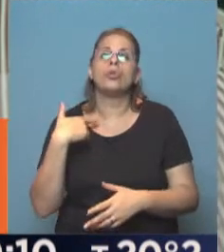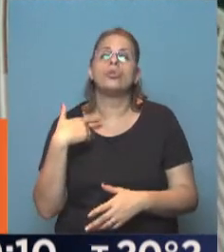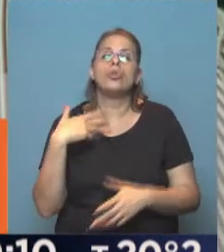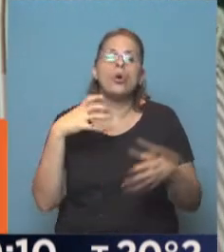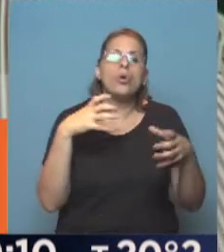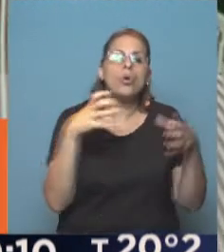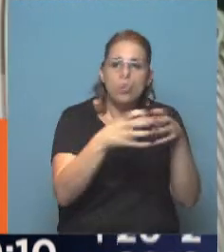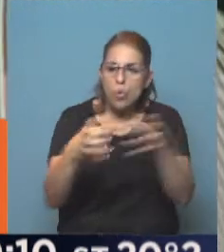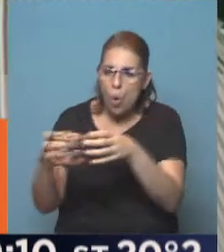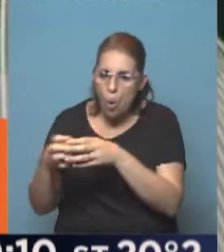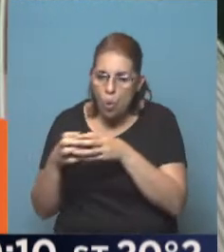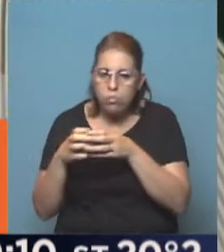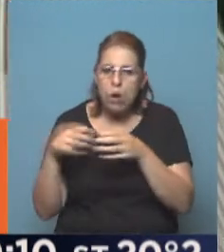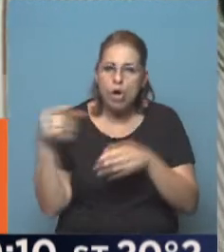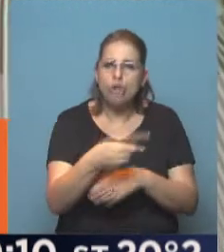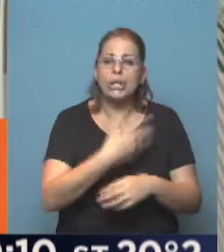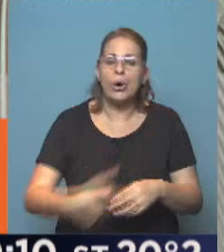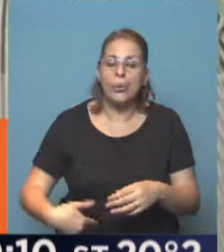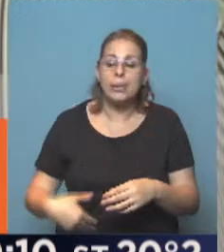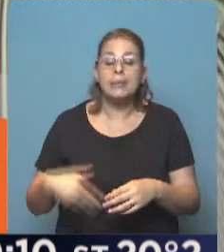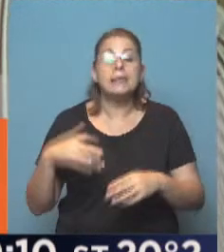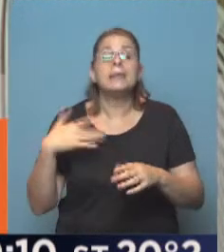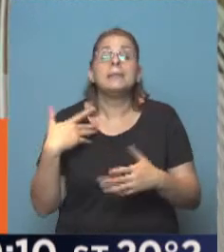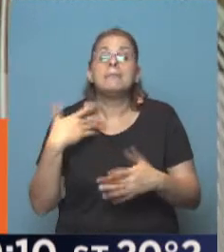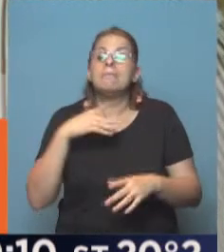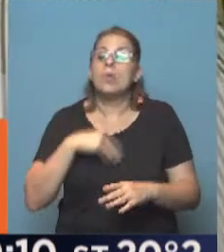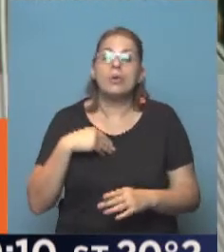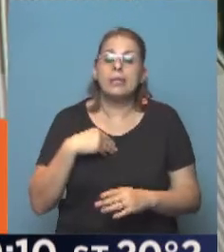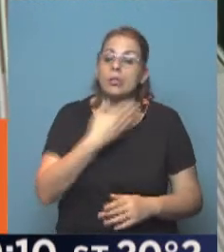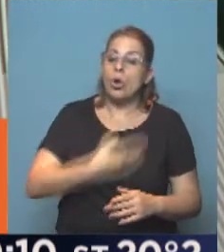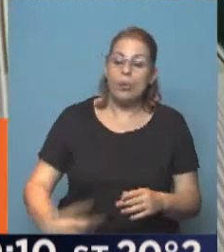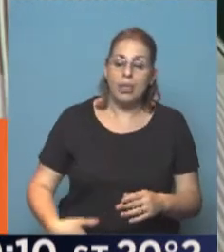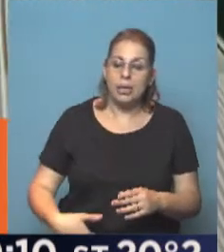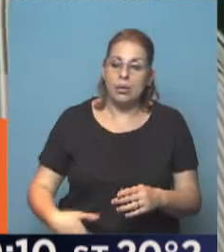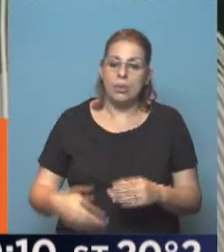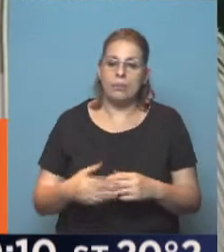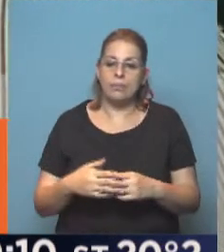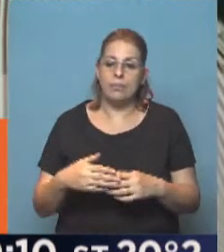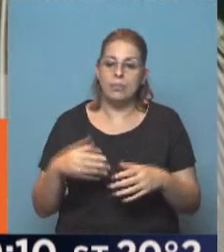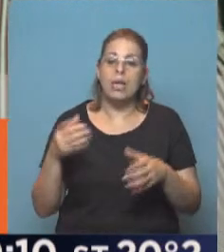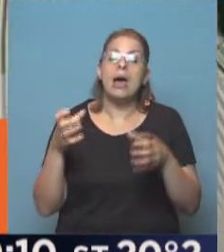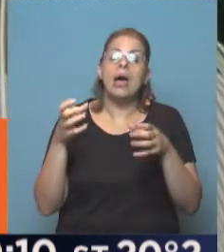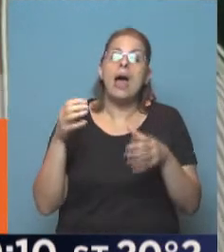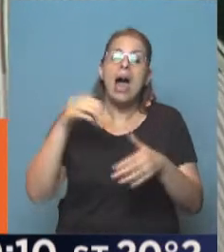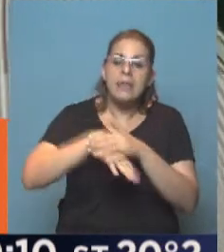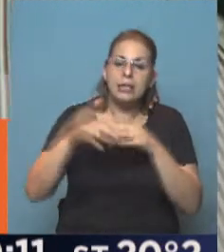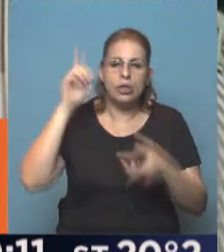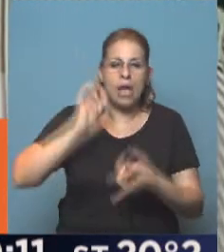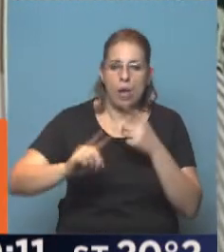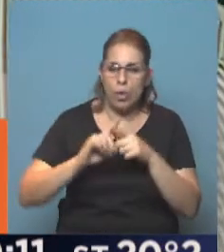bloques de la oposición, lamentamos que el oficialismo no haya sido parte de este